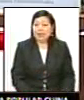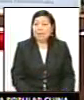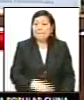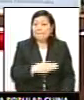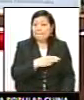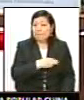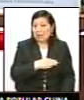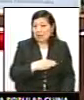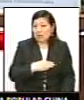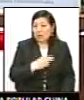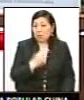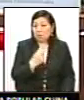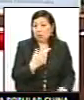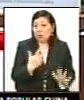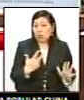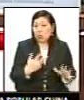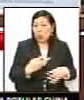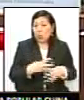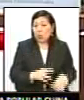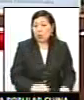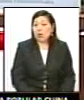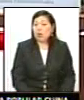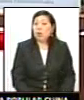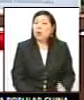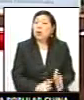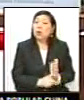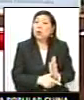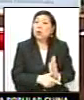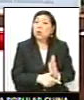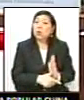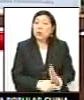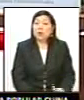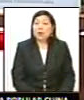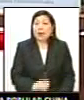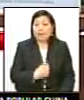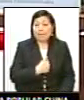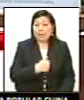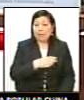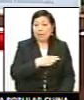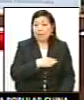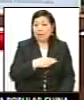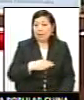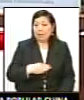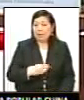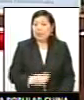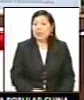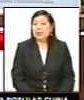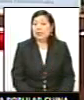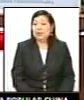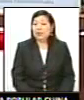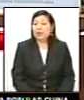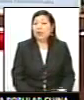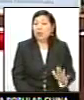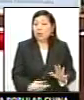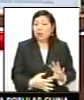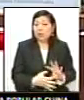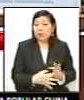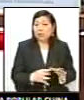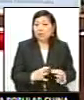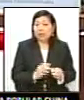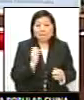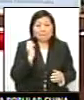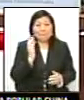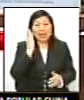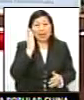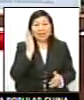ministro, que asume el 28 de julio. Luego, el propio ministro o los funcionarios, el 12 de agosto,